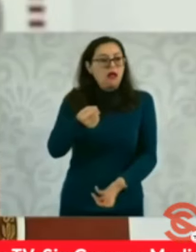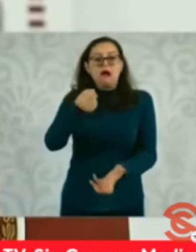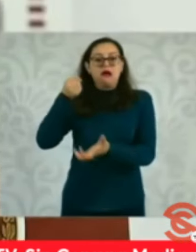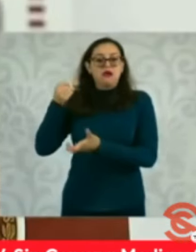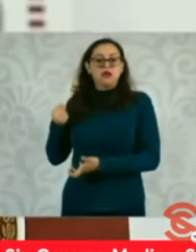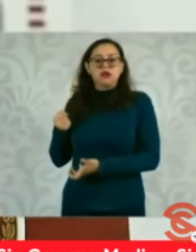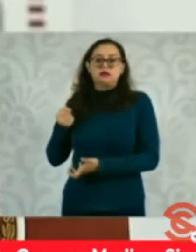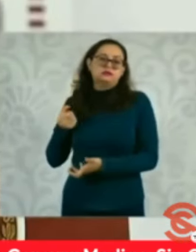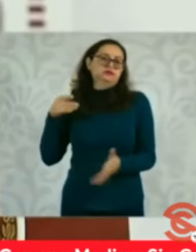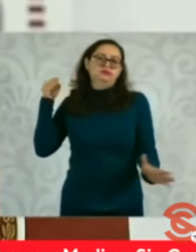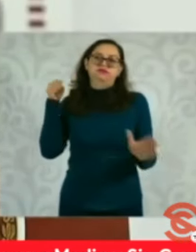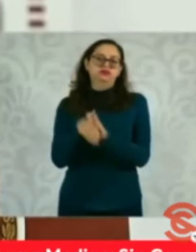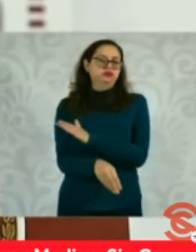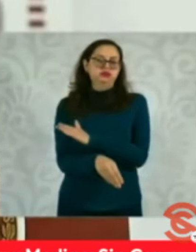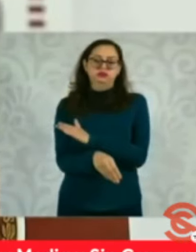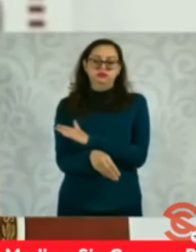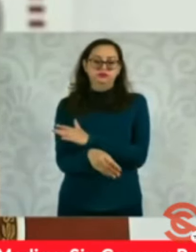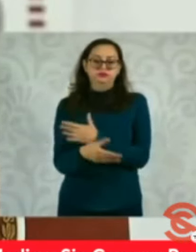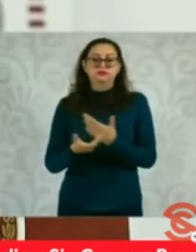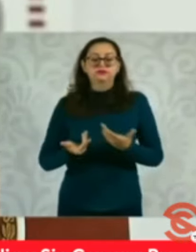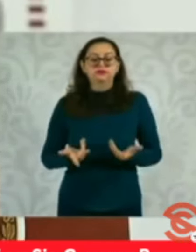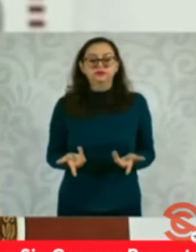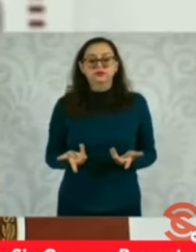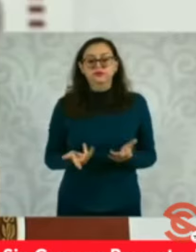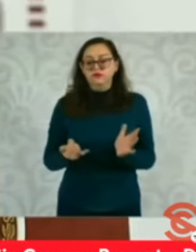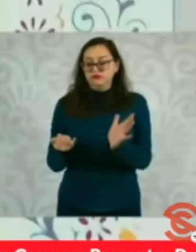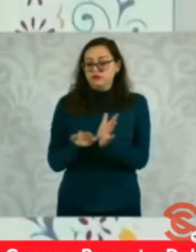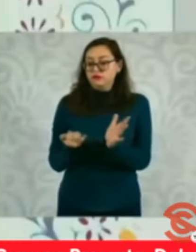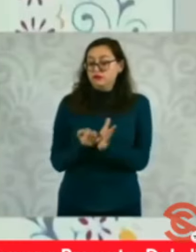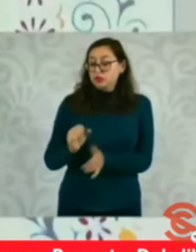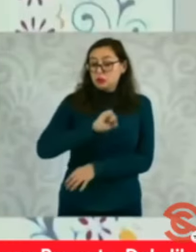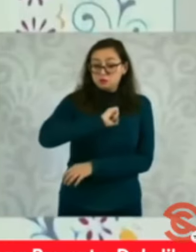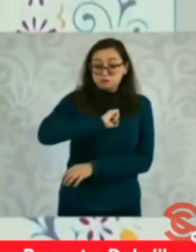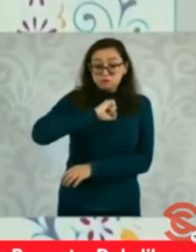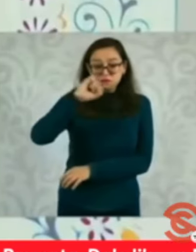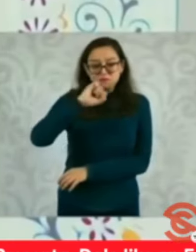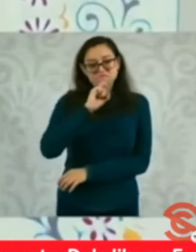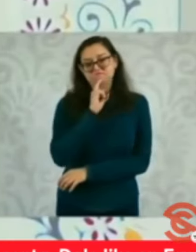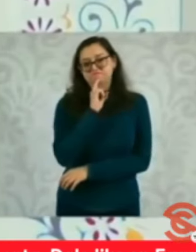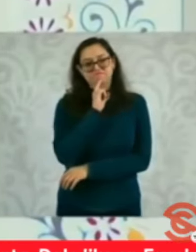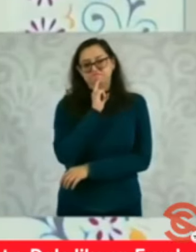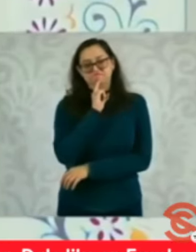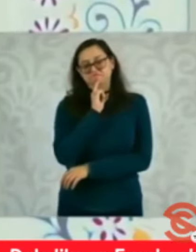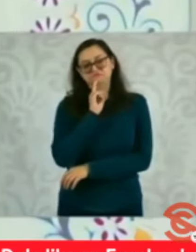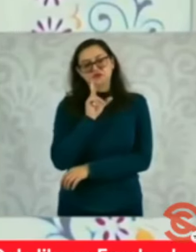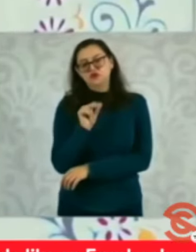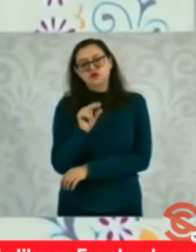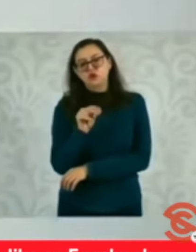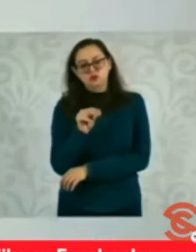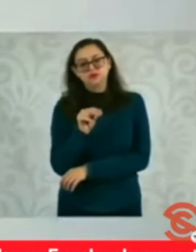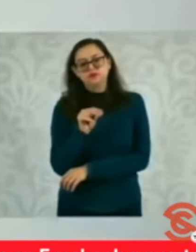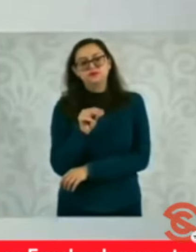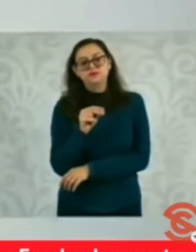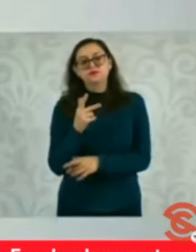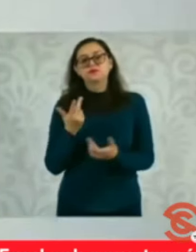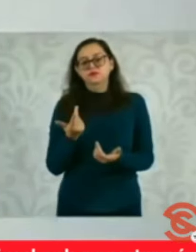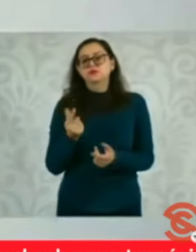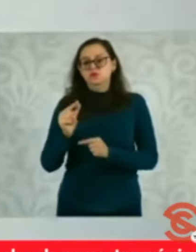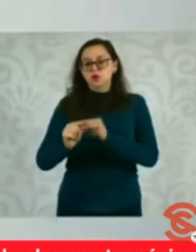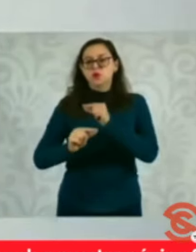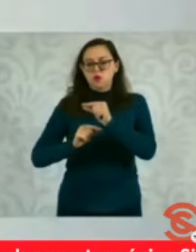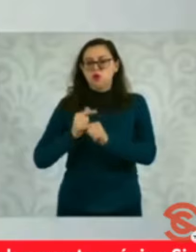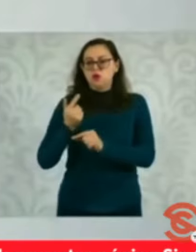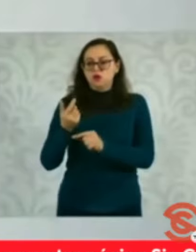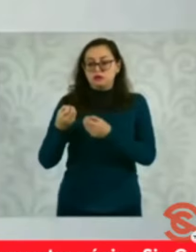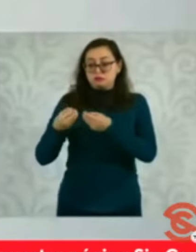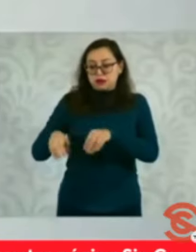Entonces, no va a haber aumento de tasas de impuestos y va a disminuir de manera muy importante el